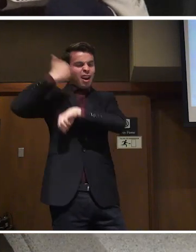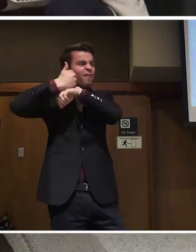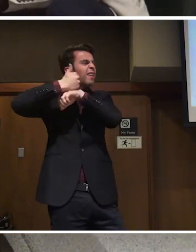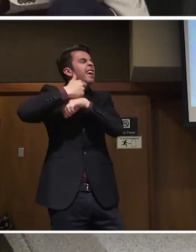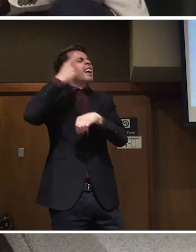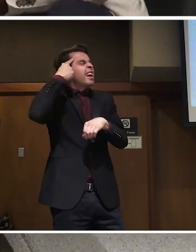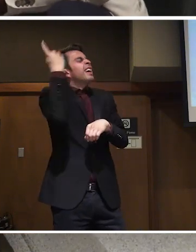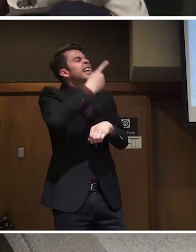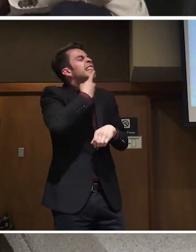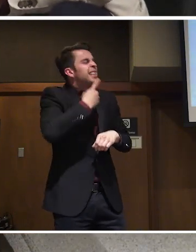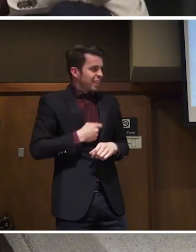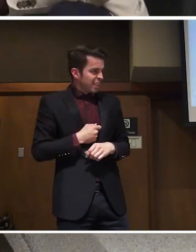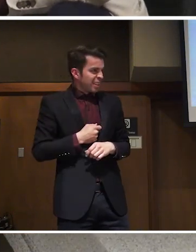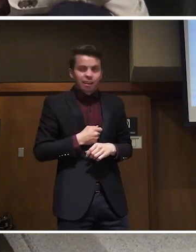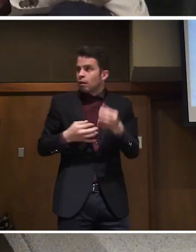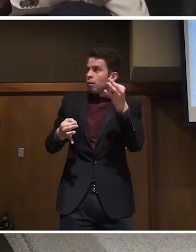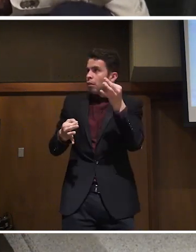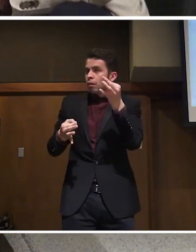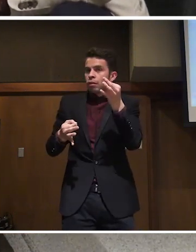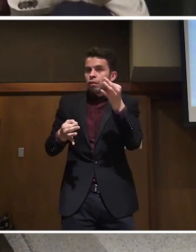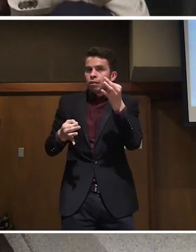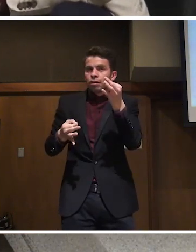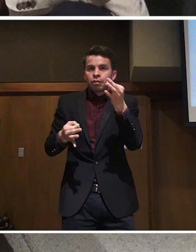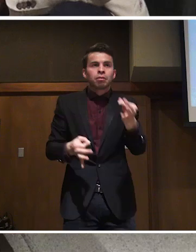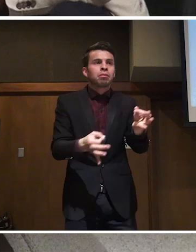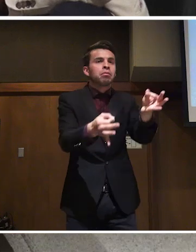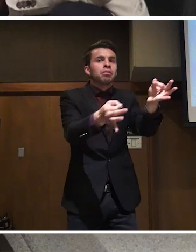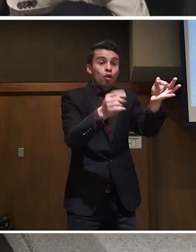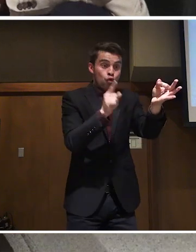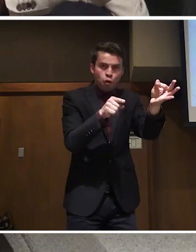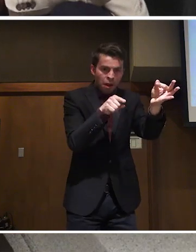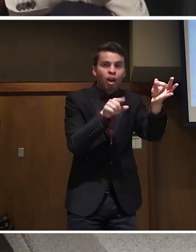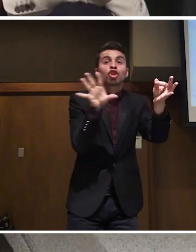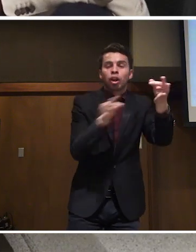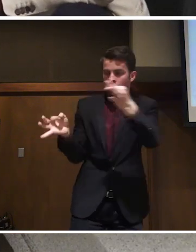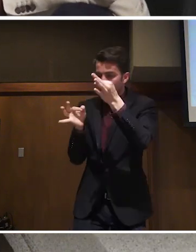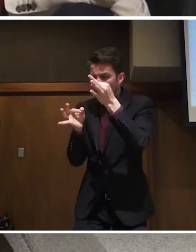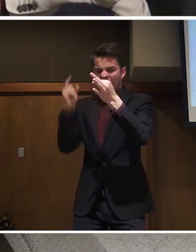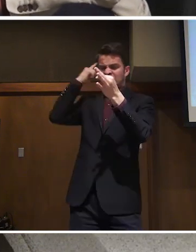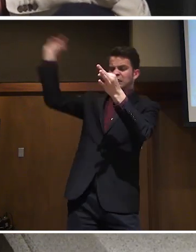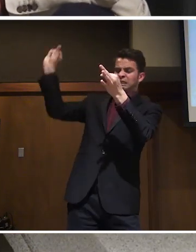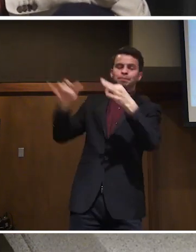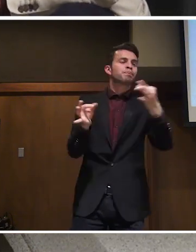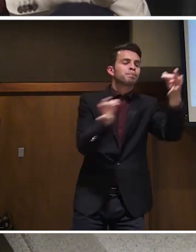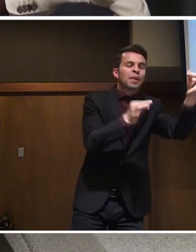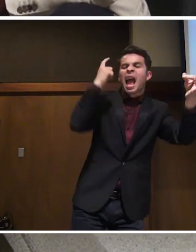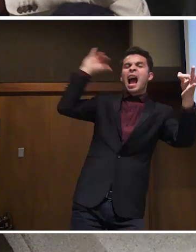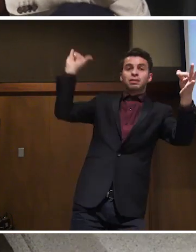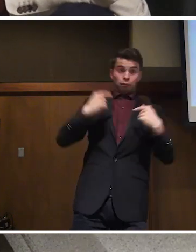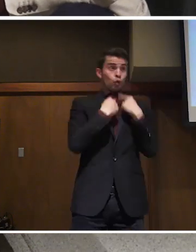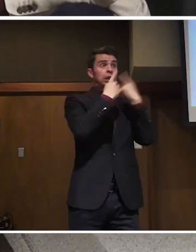el encomendero estaba hablando mal de él. ¿Qué están diciendo de mí? Cuando volvió el indio le preguntó y el tipo dijo, yo